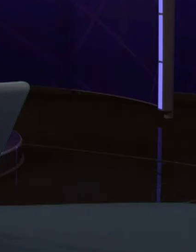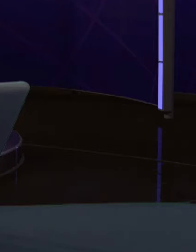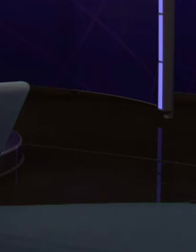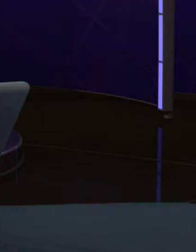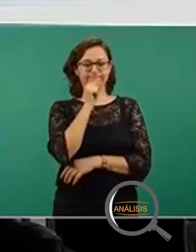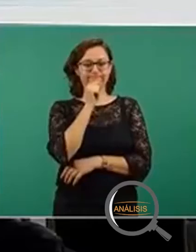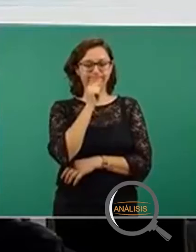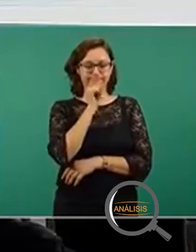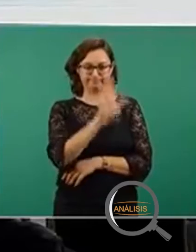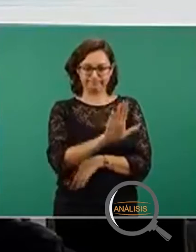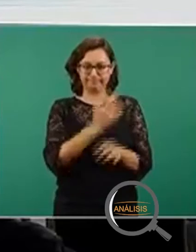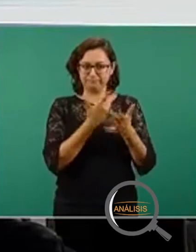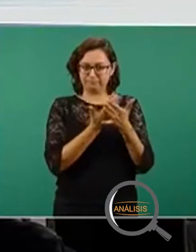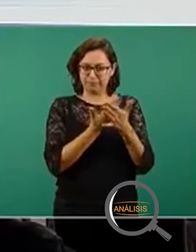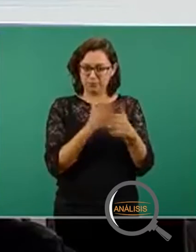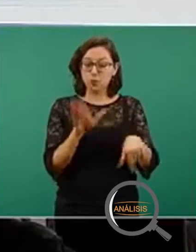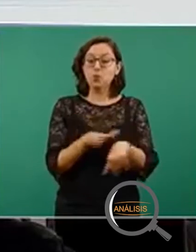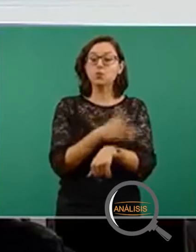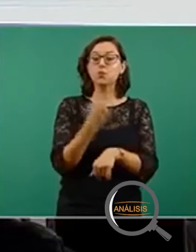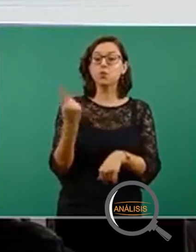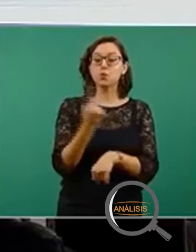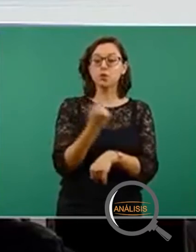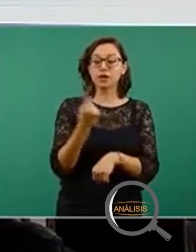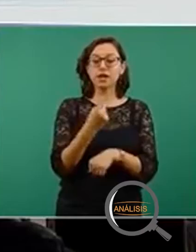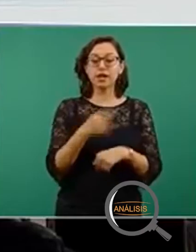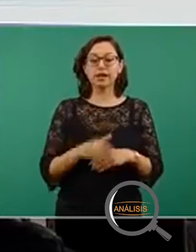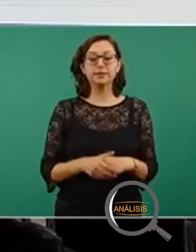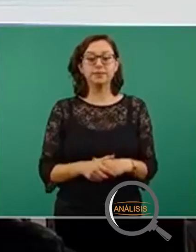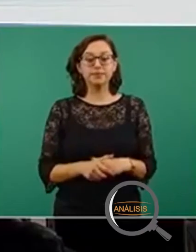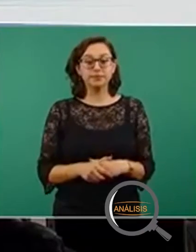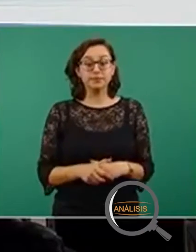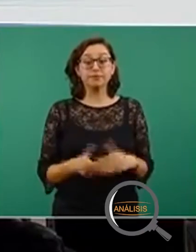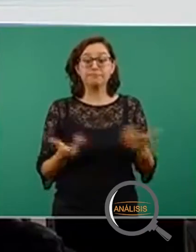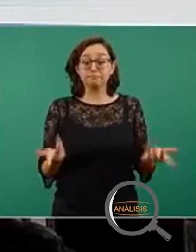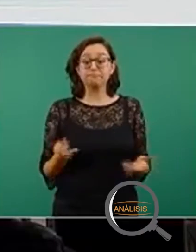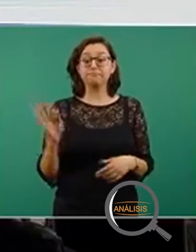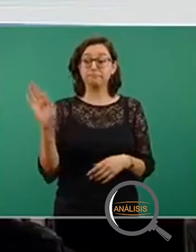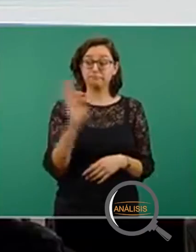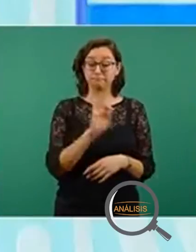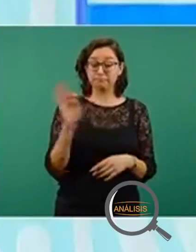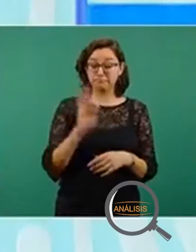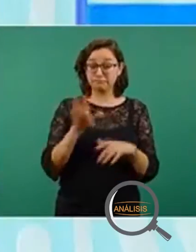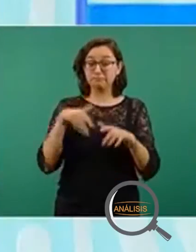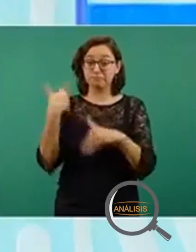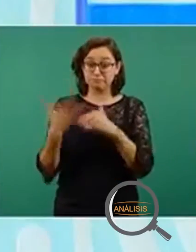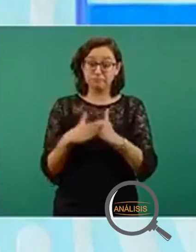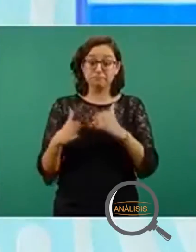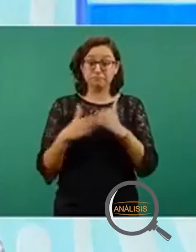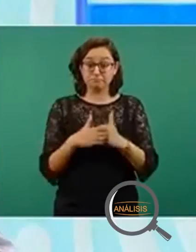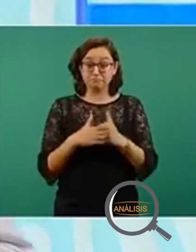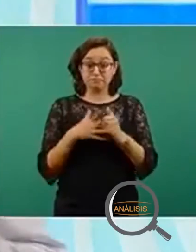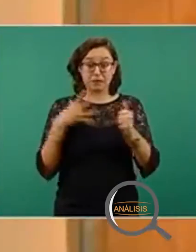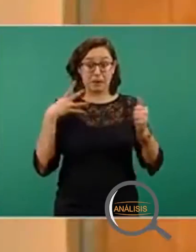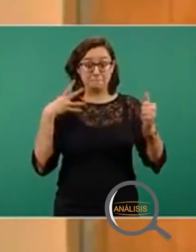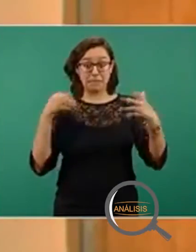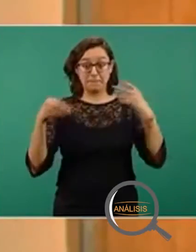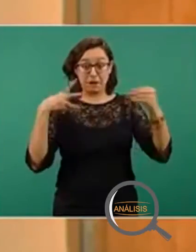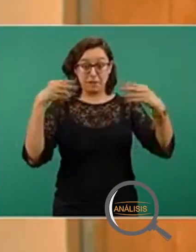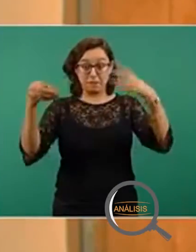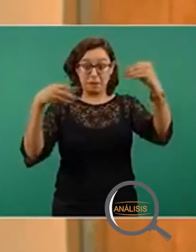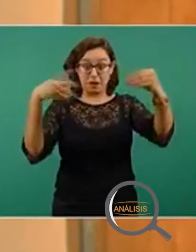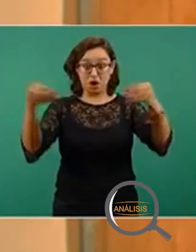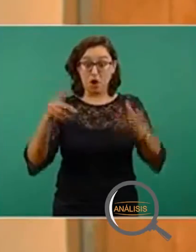los contagios. La posibilidad de tener una tercera ola epidémica. Noten en qué momento lo estamos